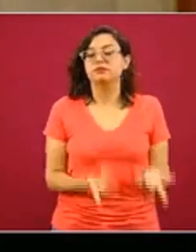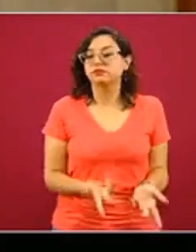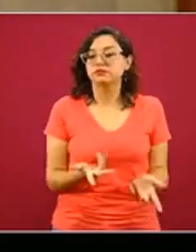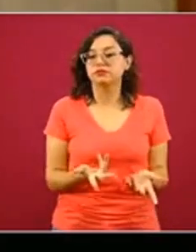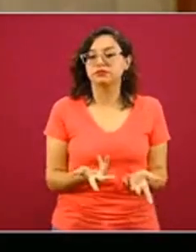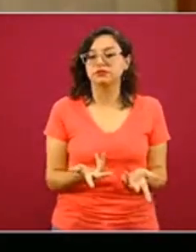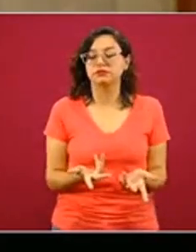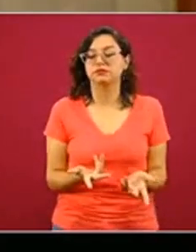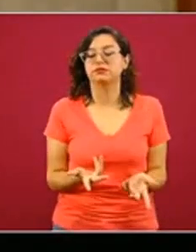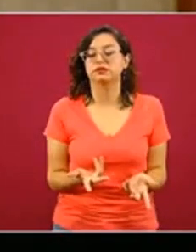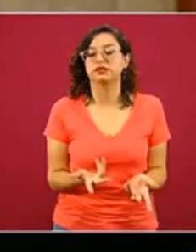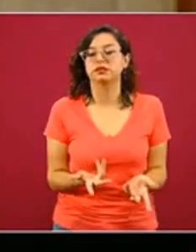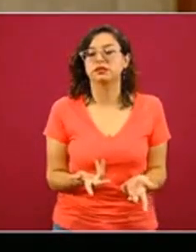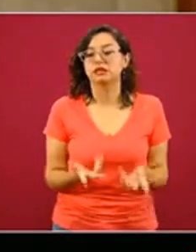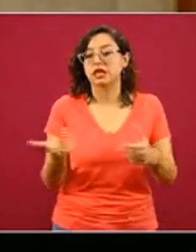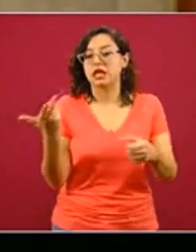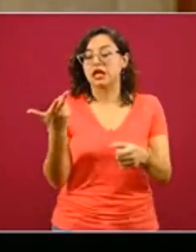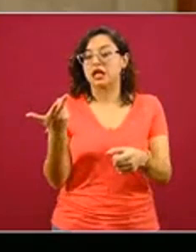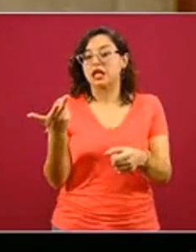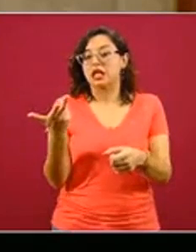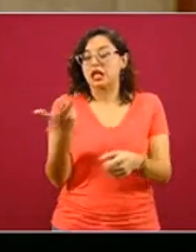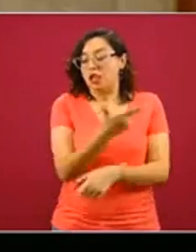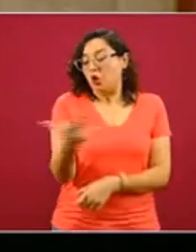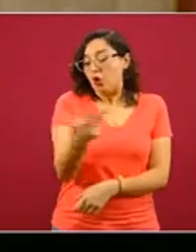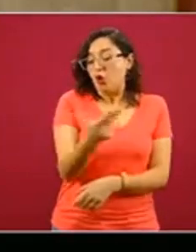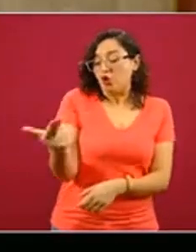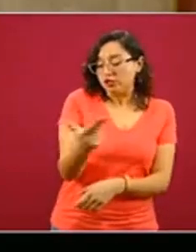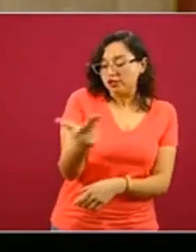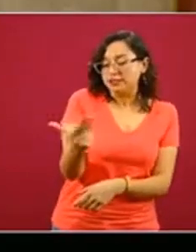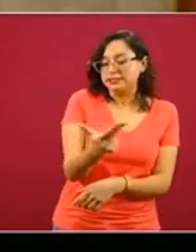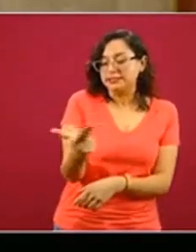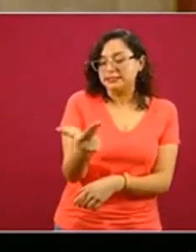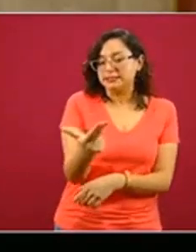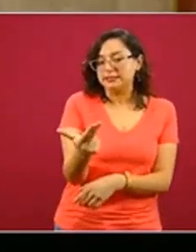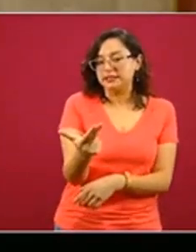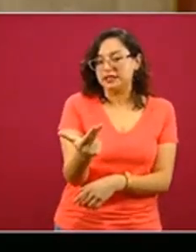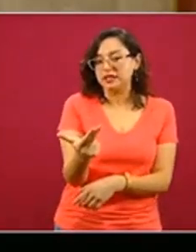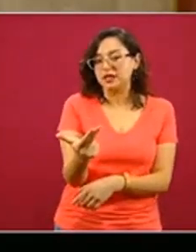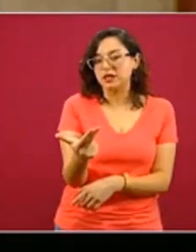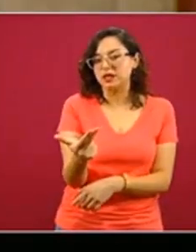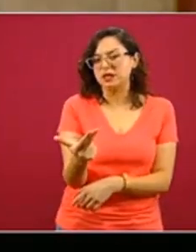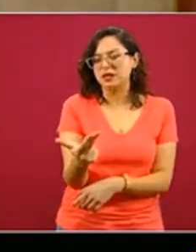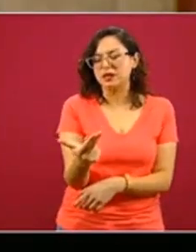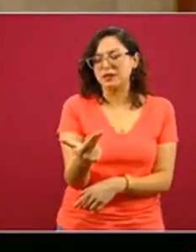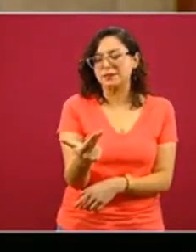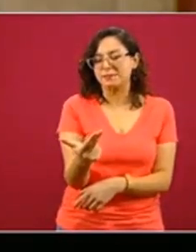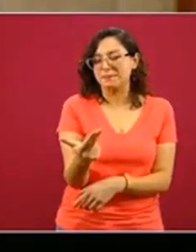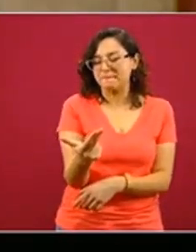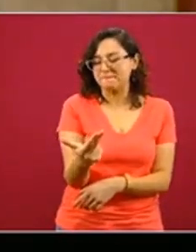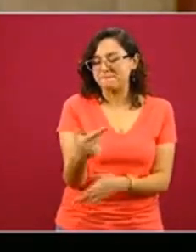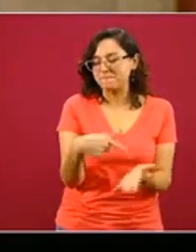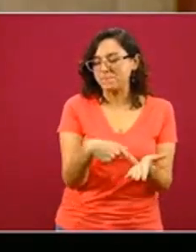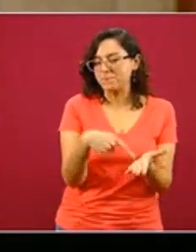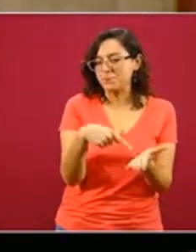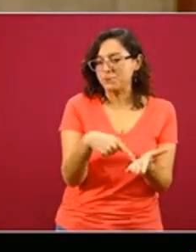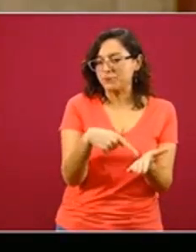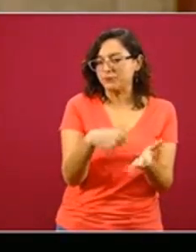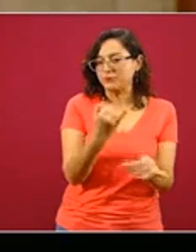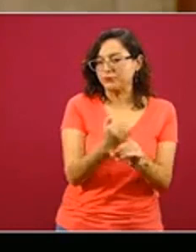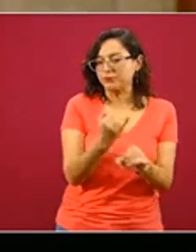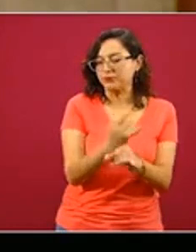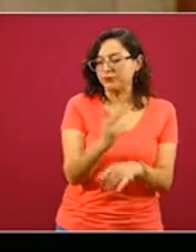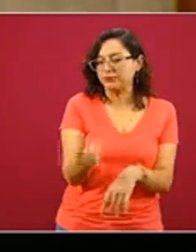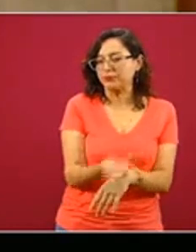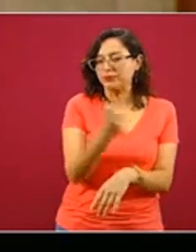los hoteles, ¿no? Aquí aquí una de las preguntas que nos hacen aquí en redes es referente que si esto